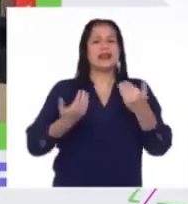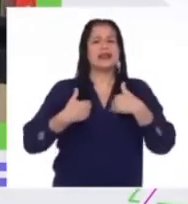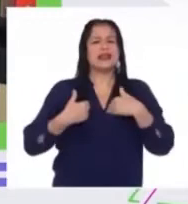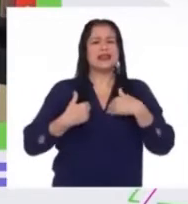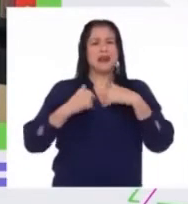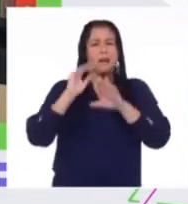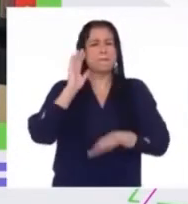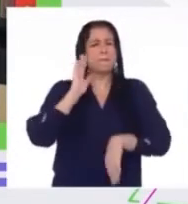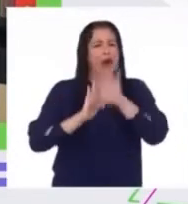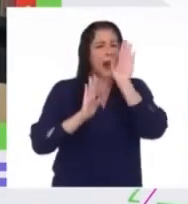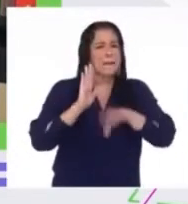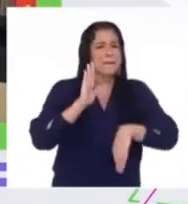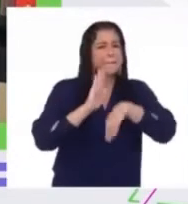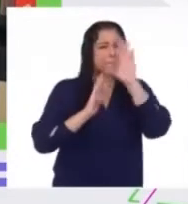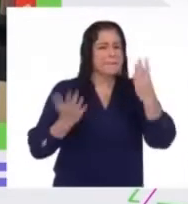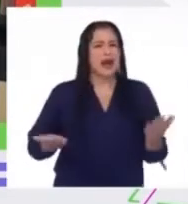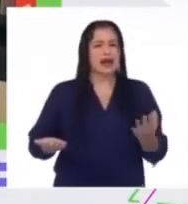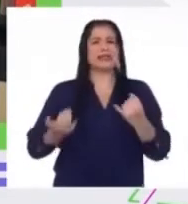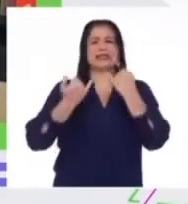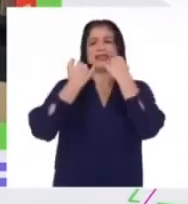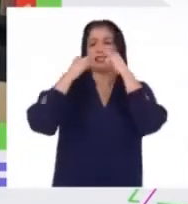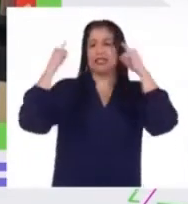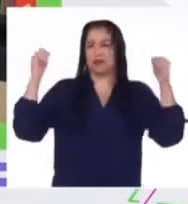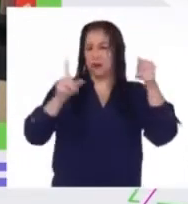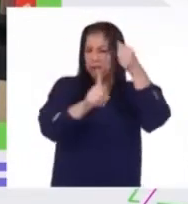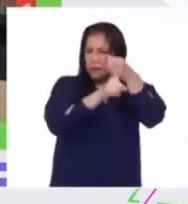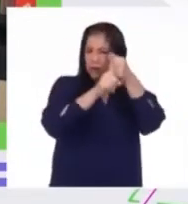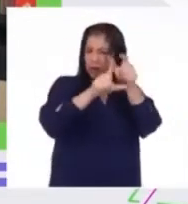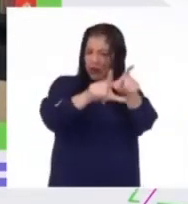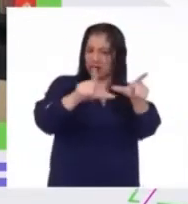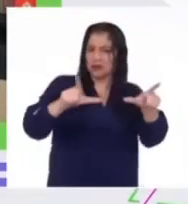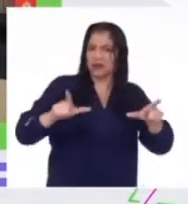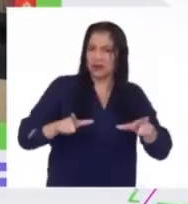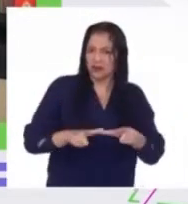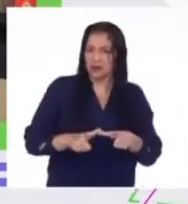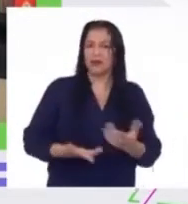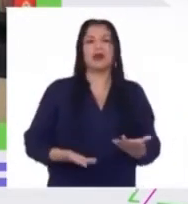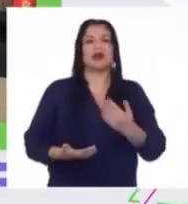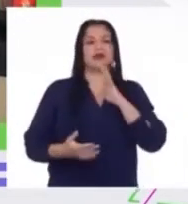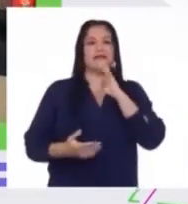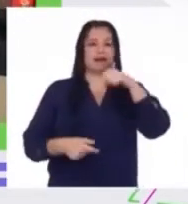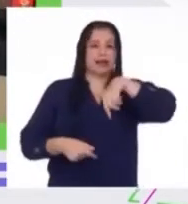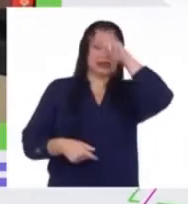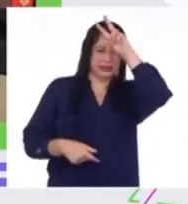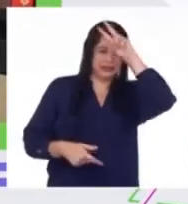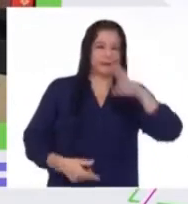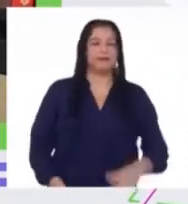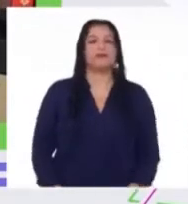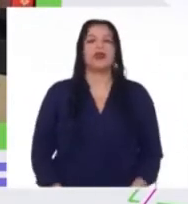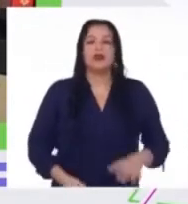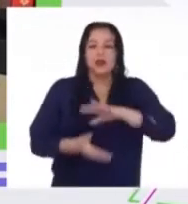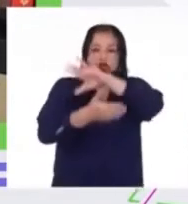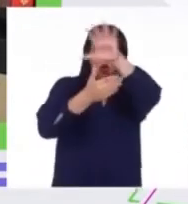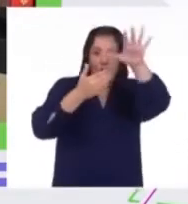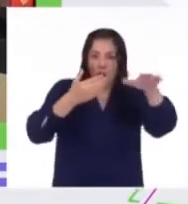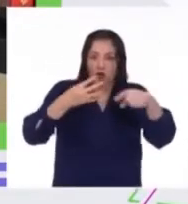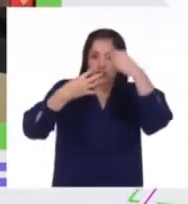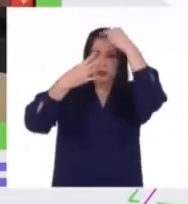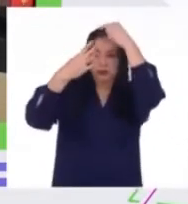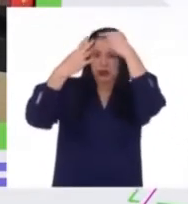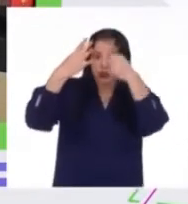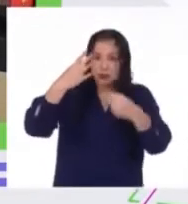la mayor cantidad de lenguas originarias que se hablan en su territorio. Todos estos